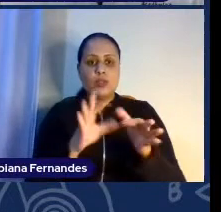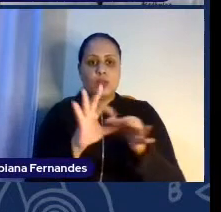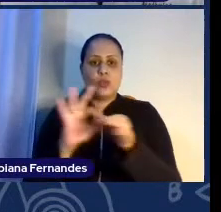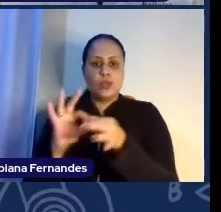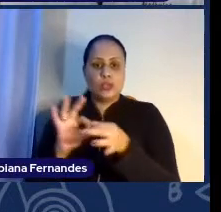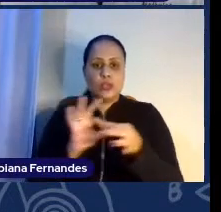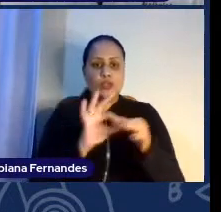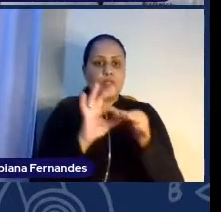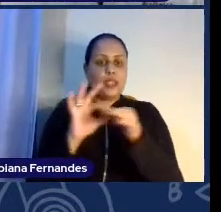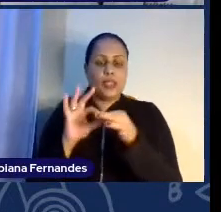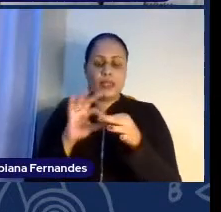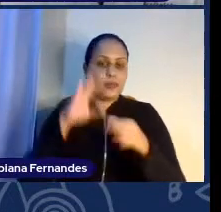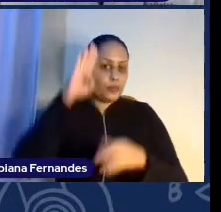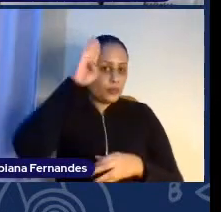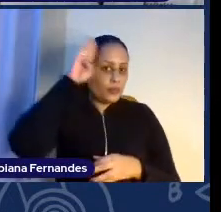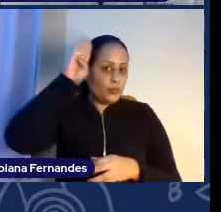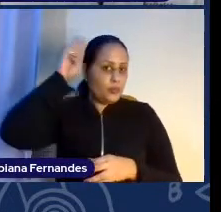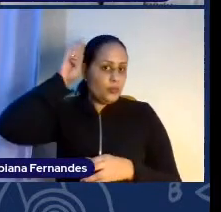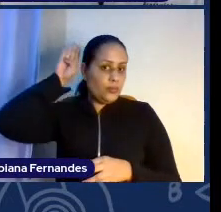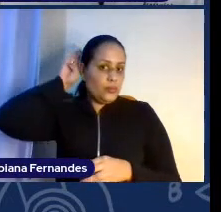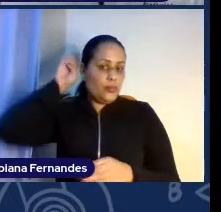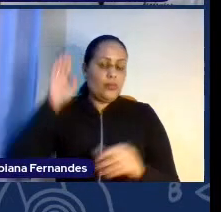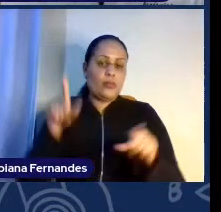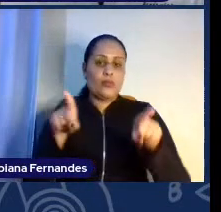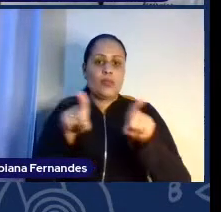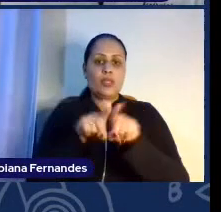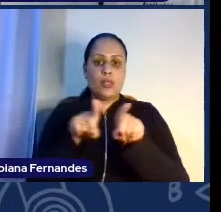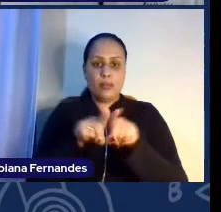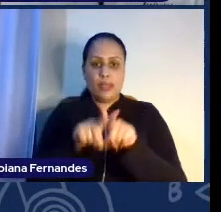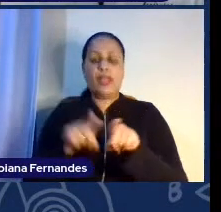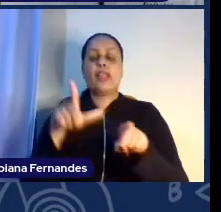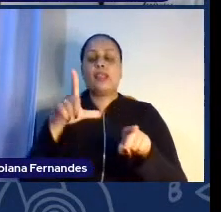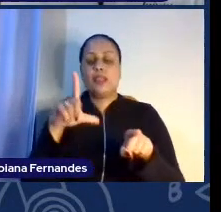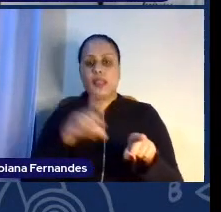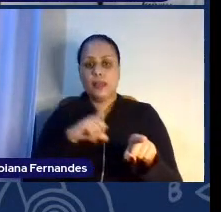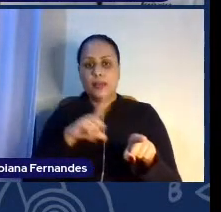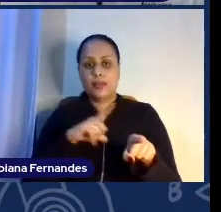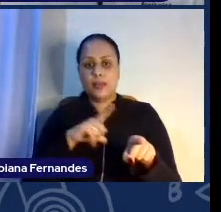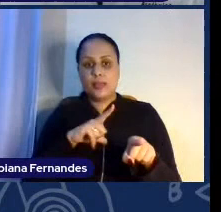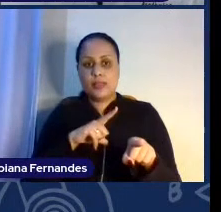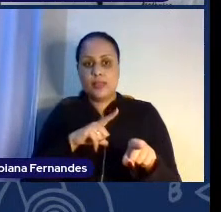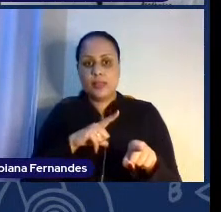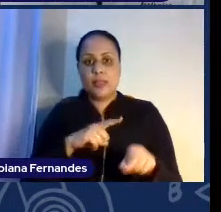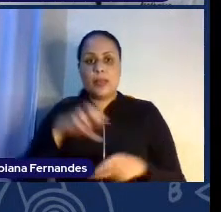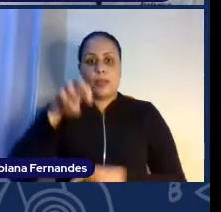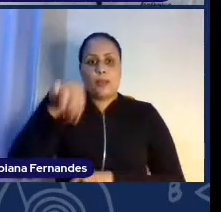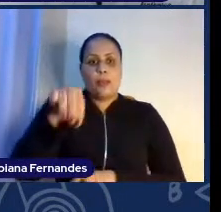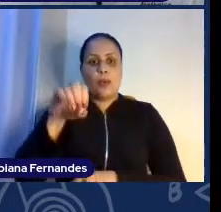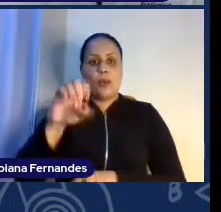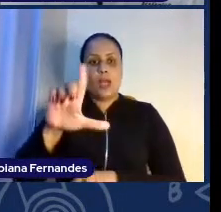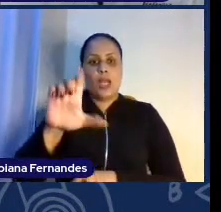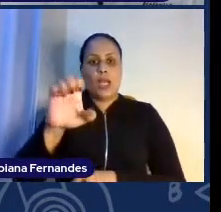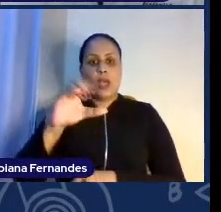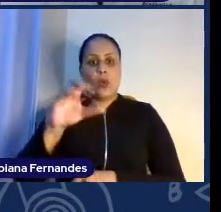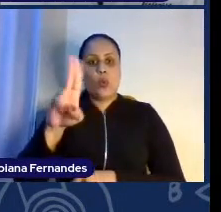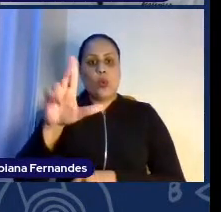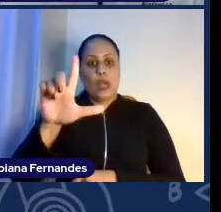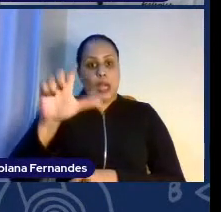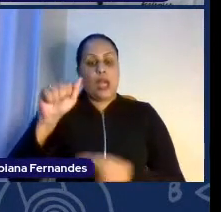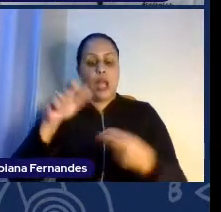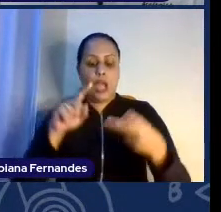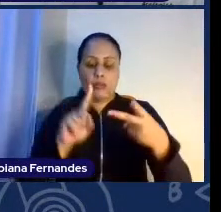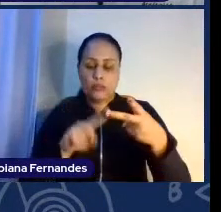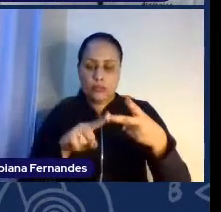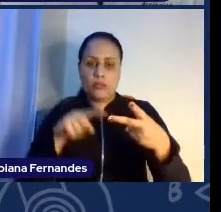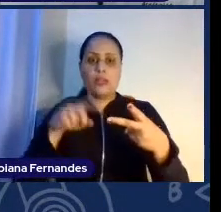cerebral, pero también factores a nivel molecular, a nivel